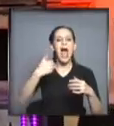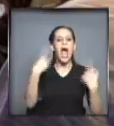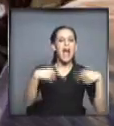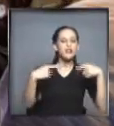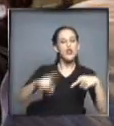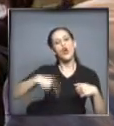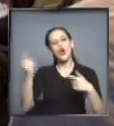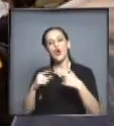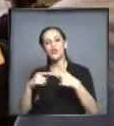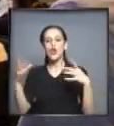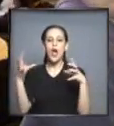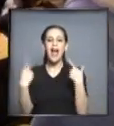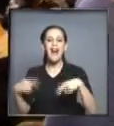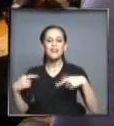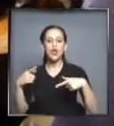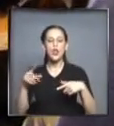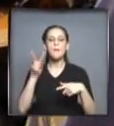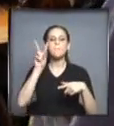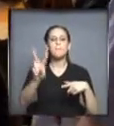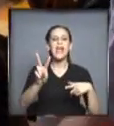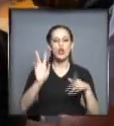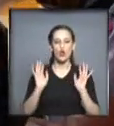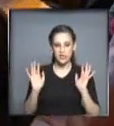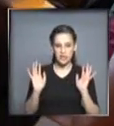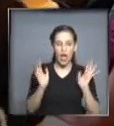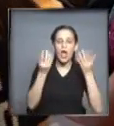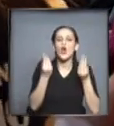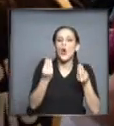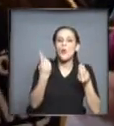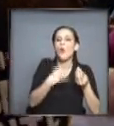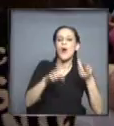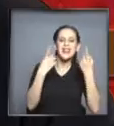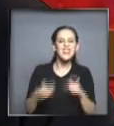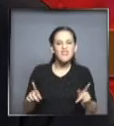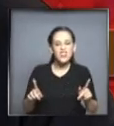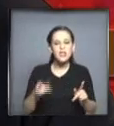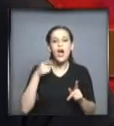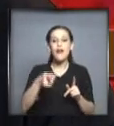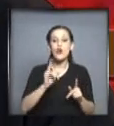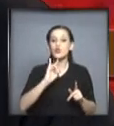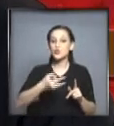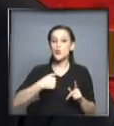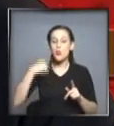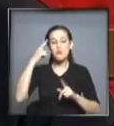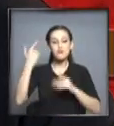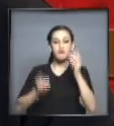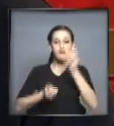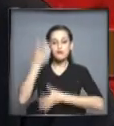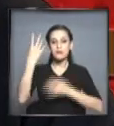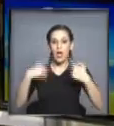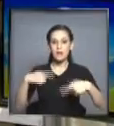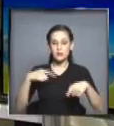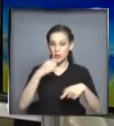bueno, militancia peronista universitaria. Y me dijiste que vos sos compositor. Claro, sí. Que lo conoce